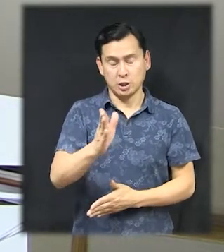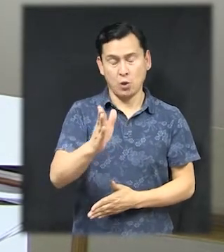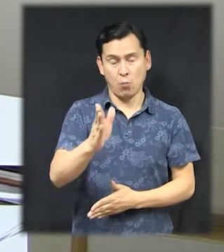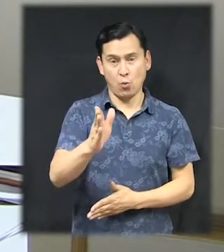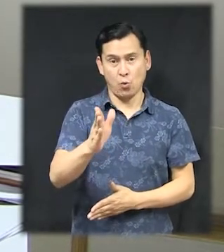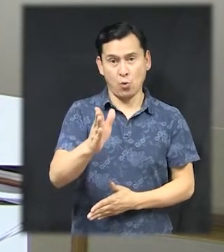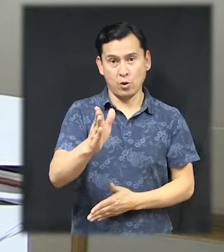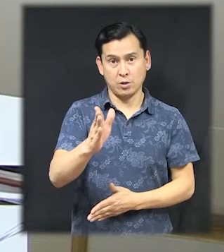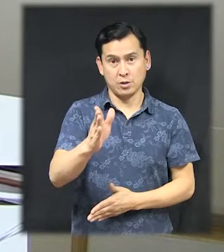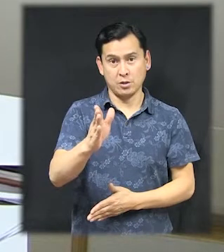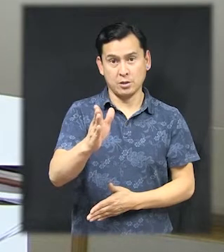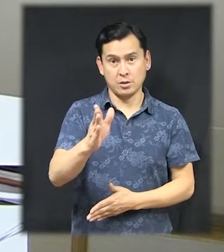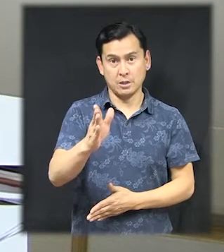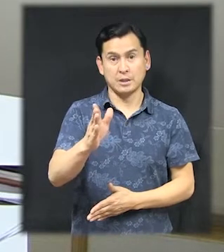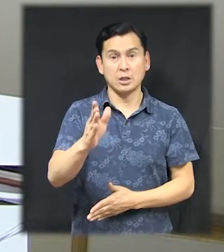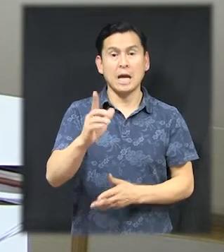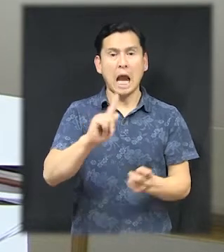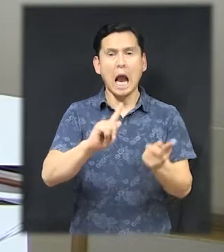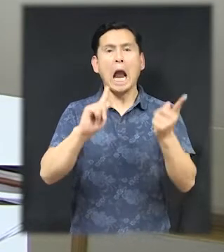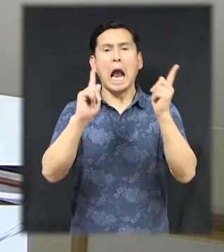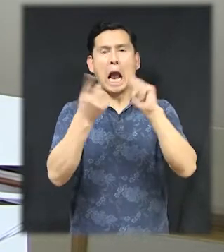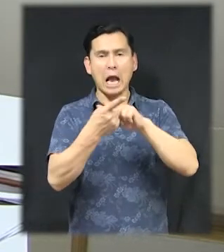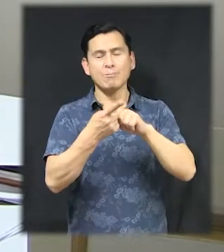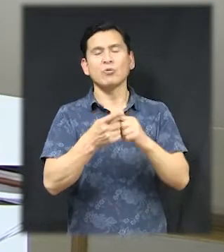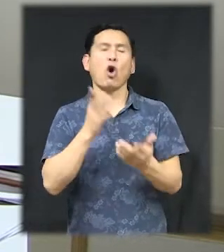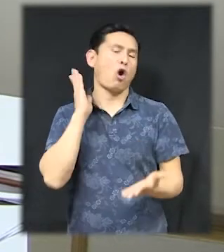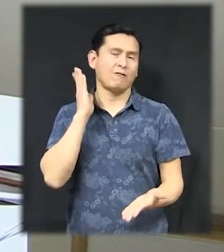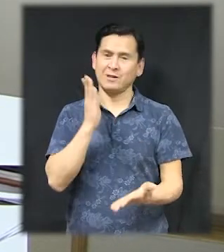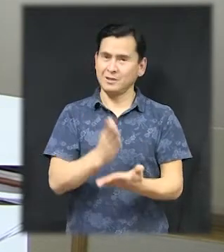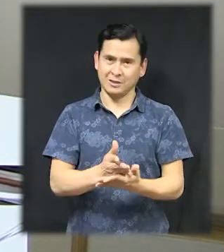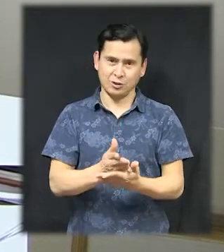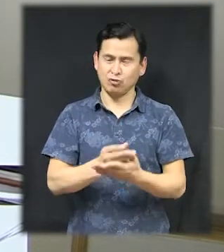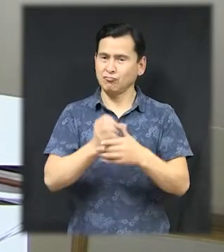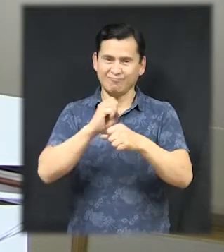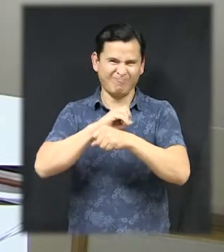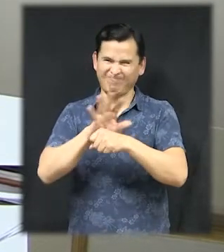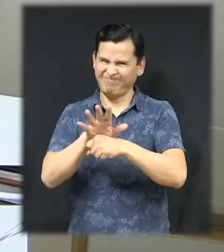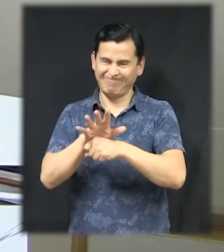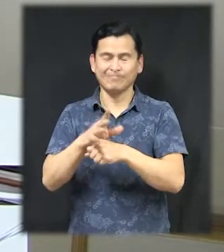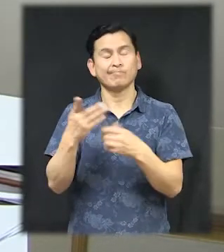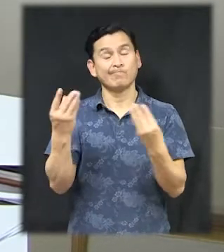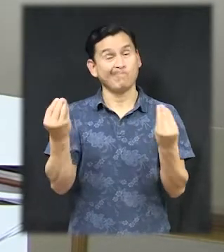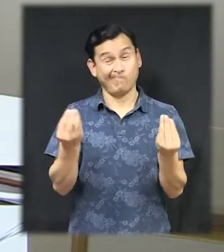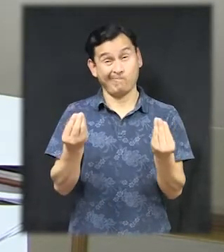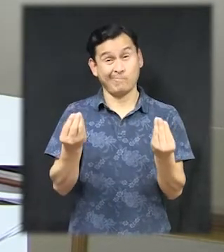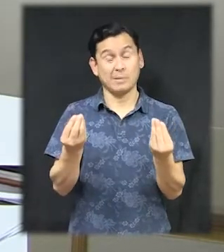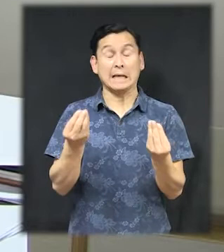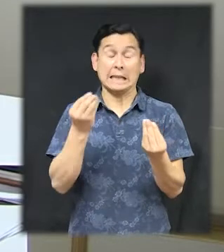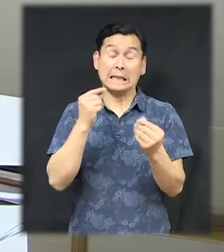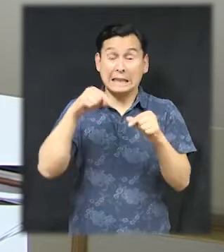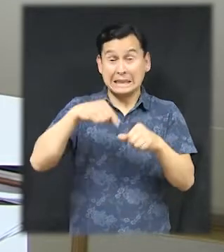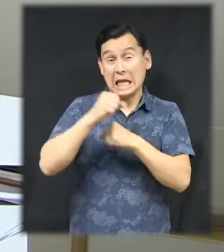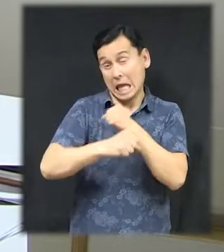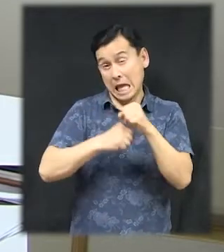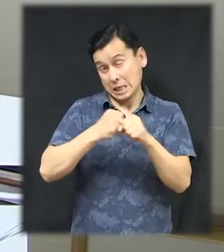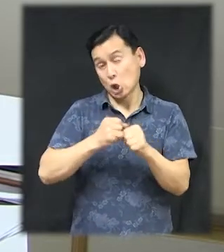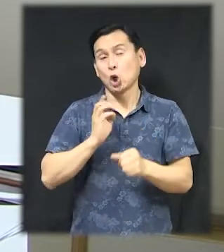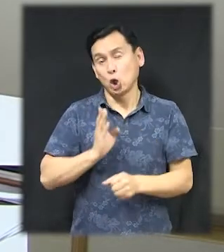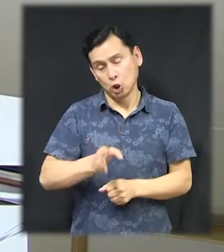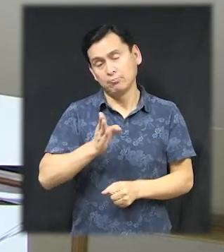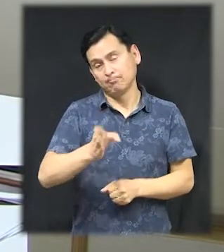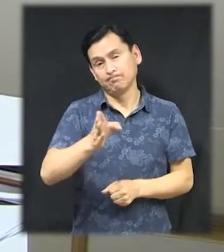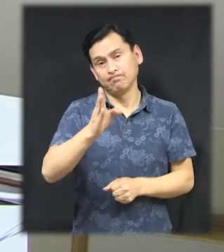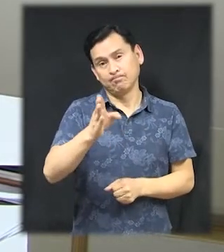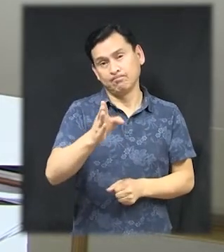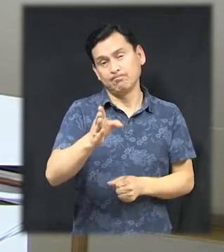todo razonable, entendiendo que las condiciones de la pandemia hacen e impactan directamente en los volúmenes de producción,